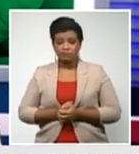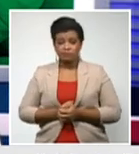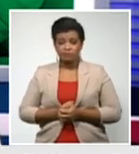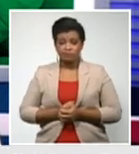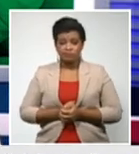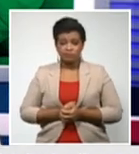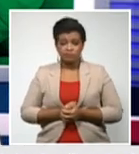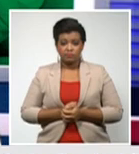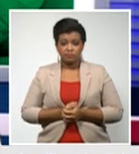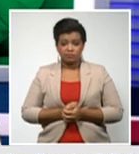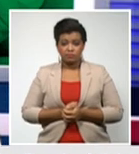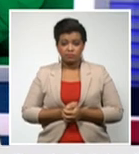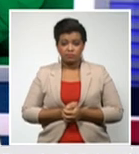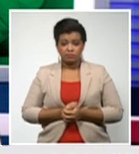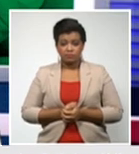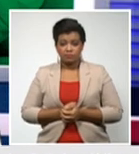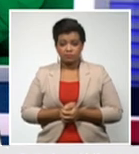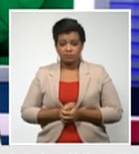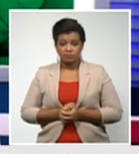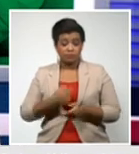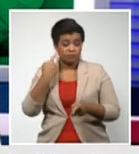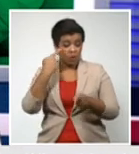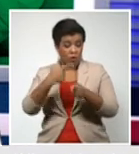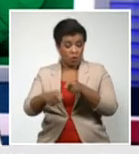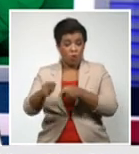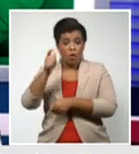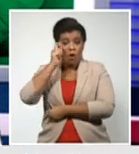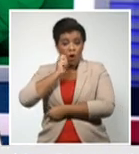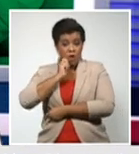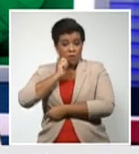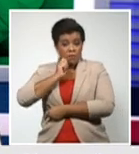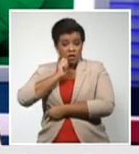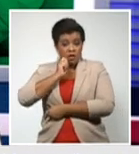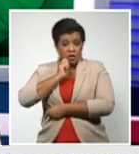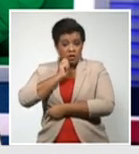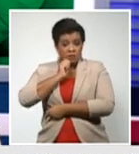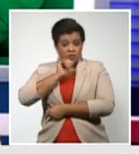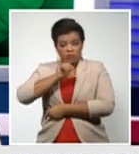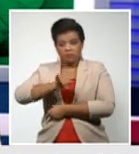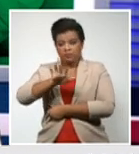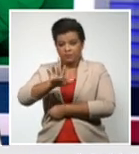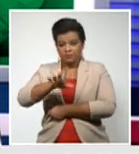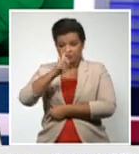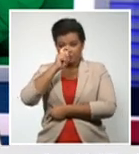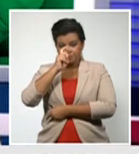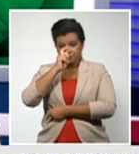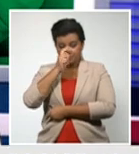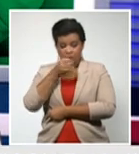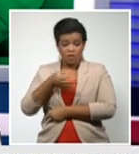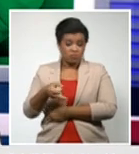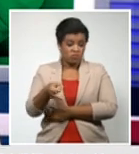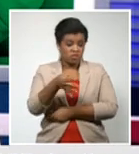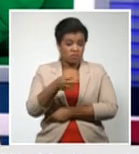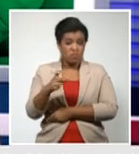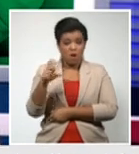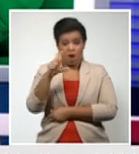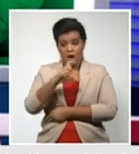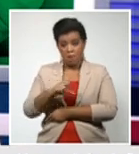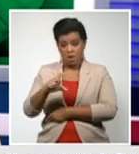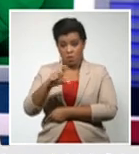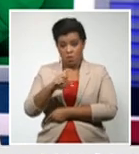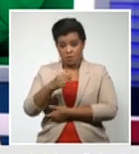Paciente masculino de 65 años de edad, en este caso del municipio Camagüey, en esta